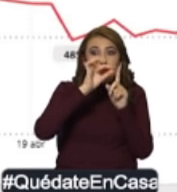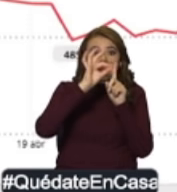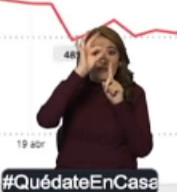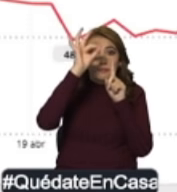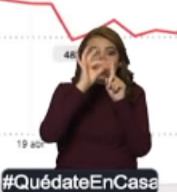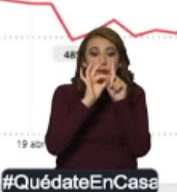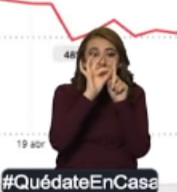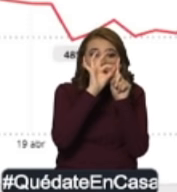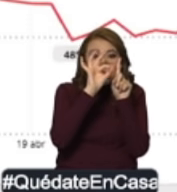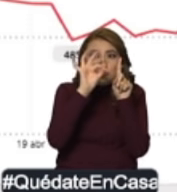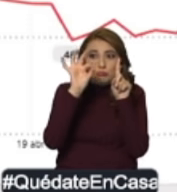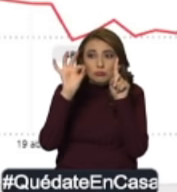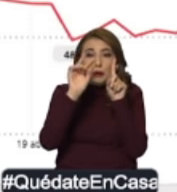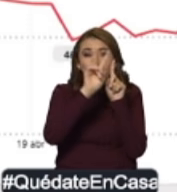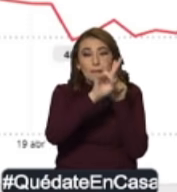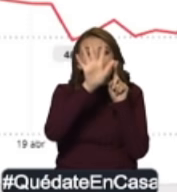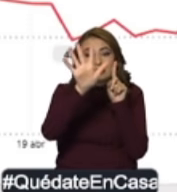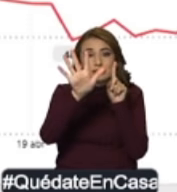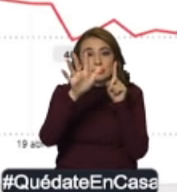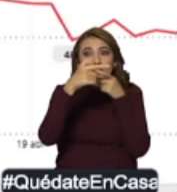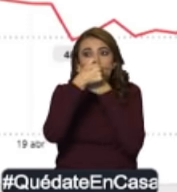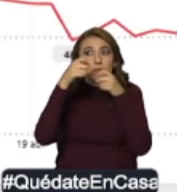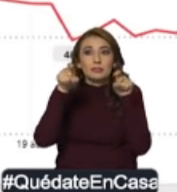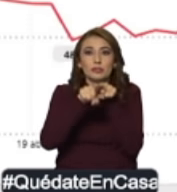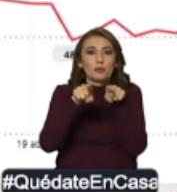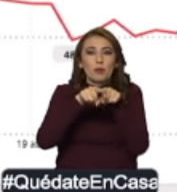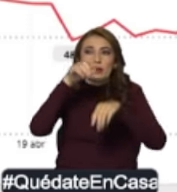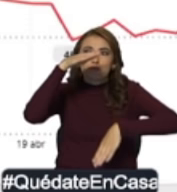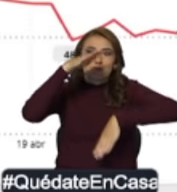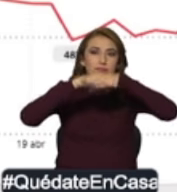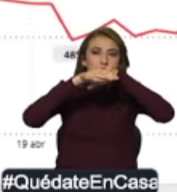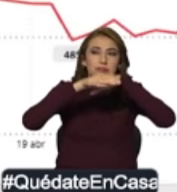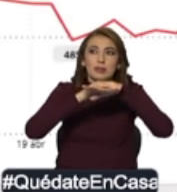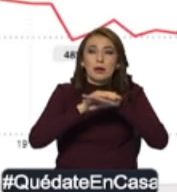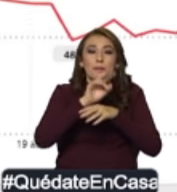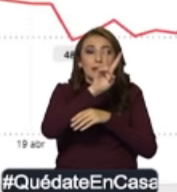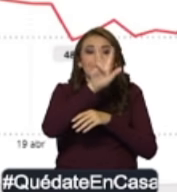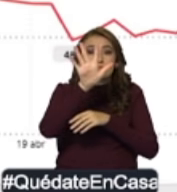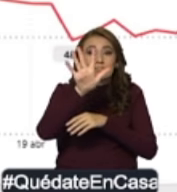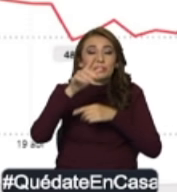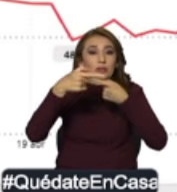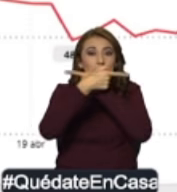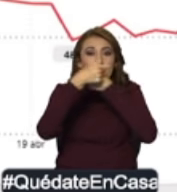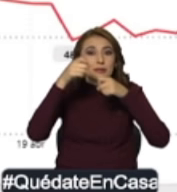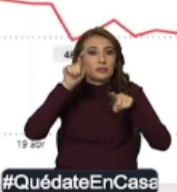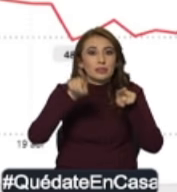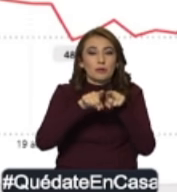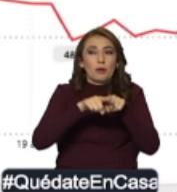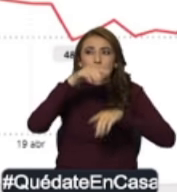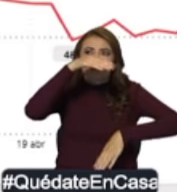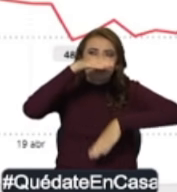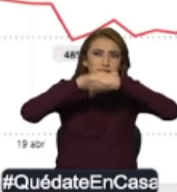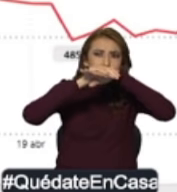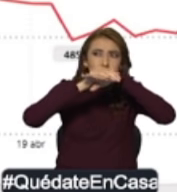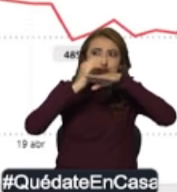que es el 25 de marzo. Obviamente es el mismo nacional porque Guayaquil llevaba la tendencia. y tenemos en ese momento